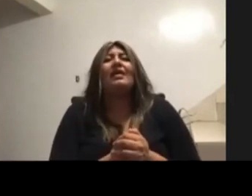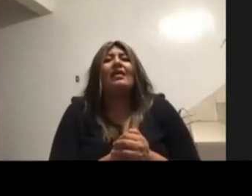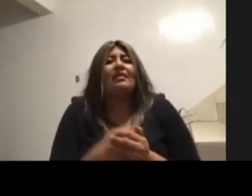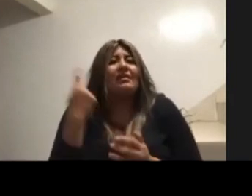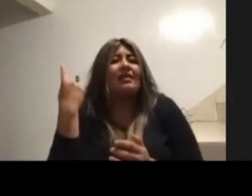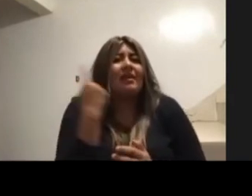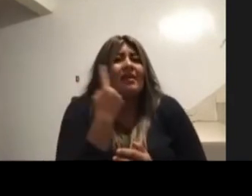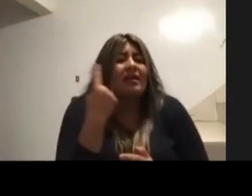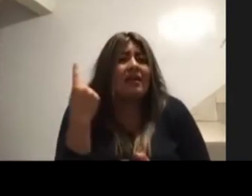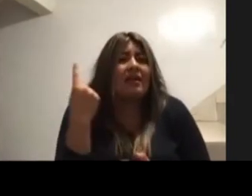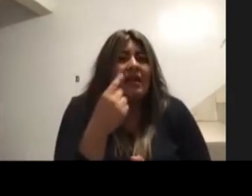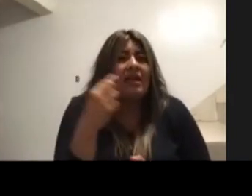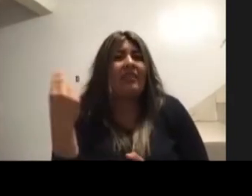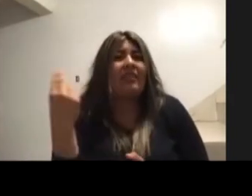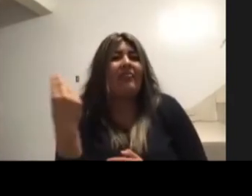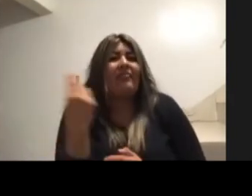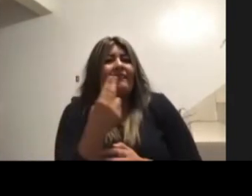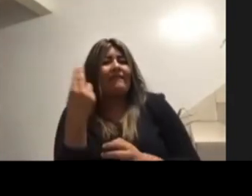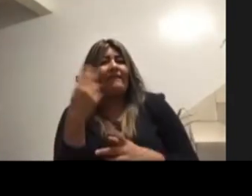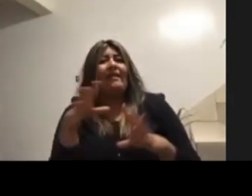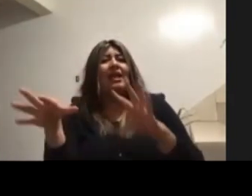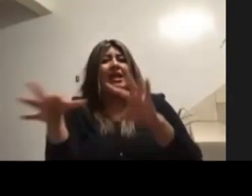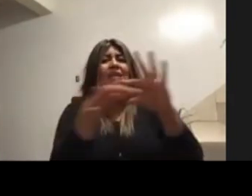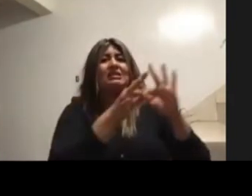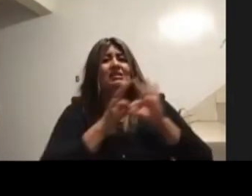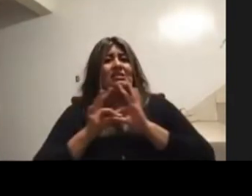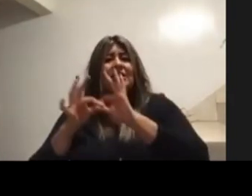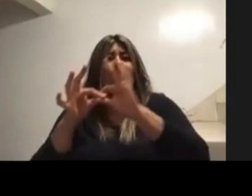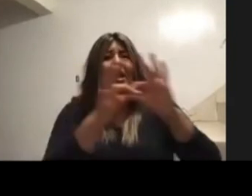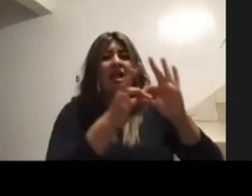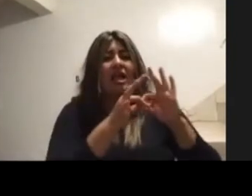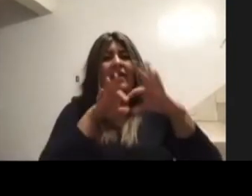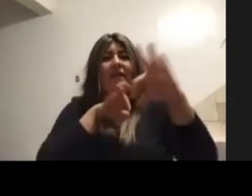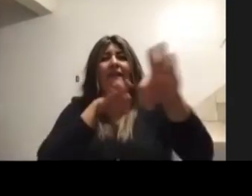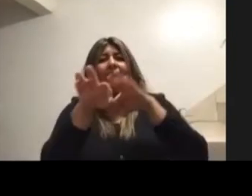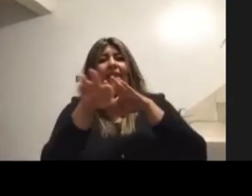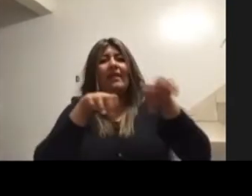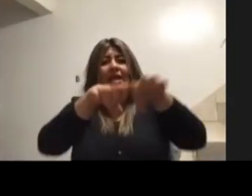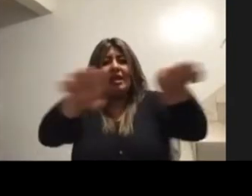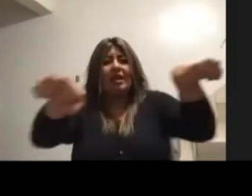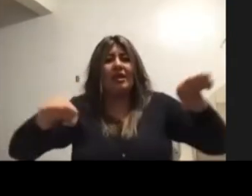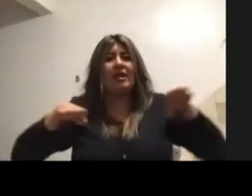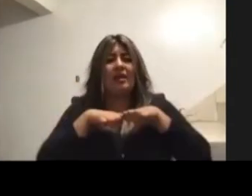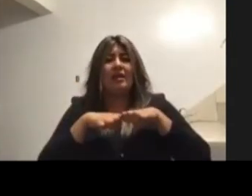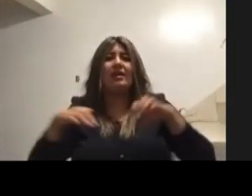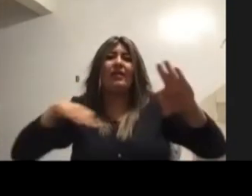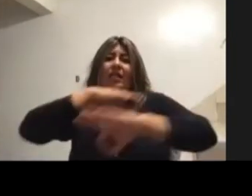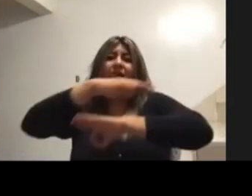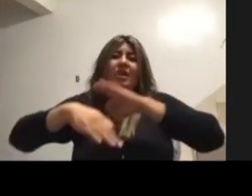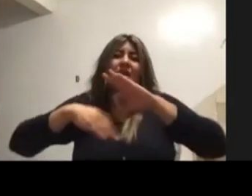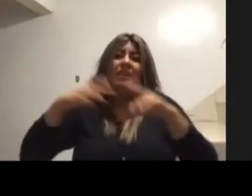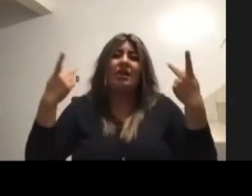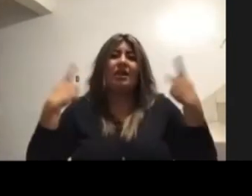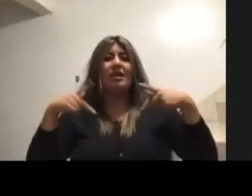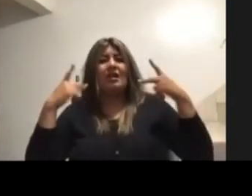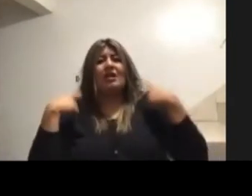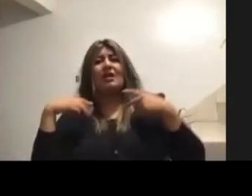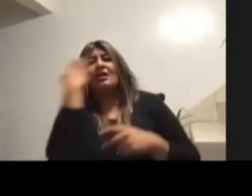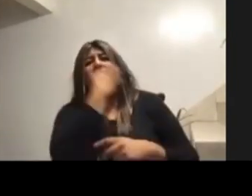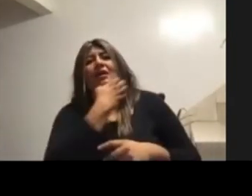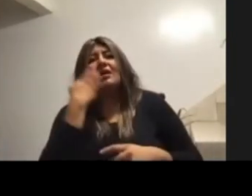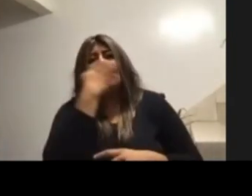colaboración de equipo entre los diferentes actores sociales en una escuela? Si puedes poner tu